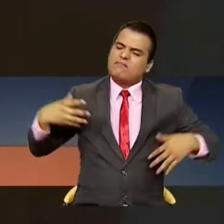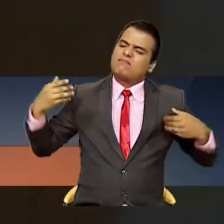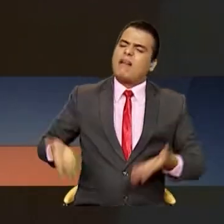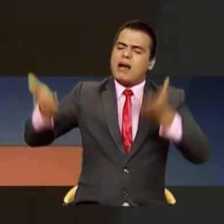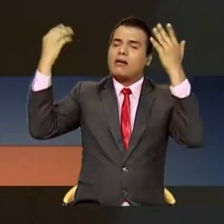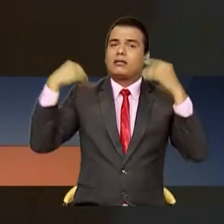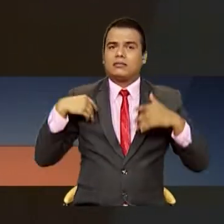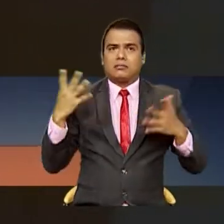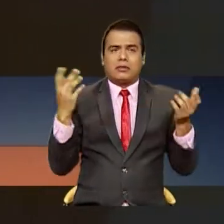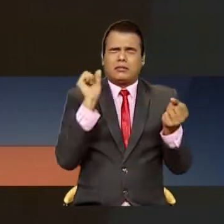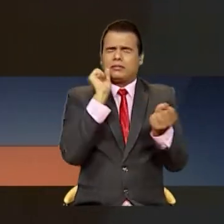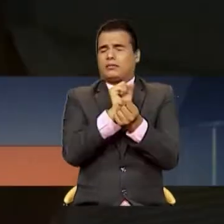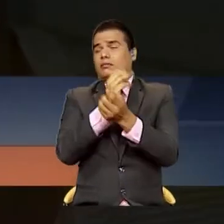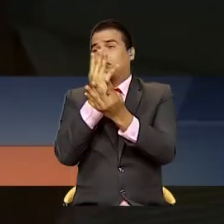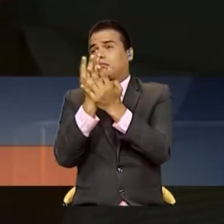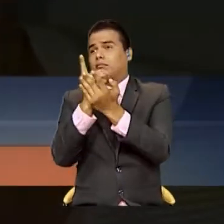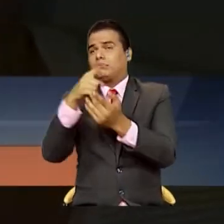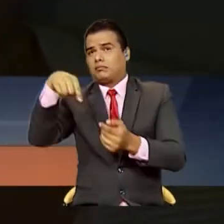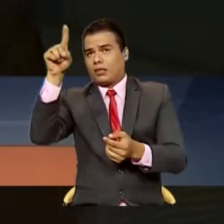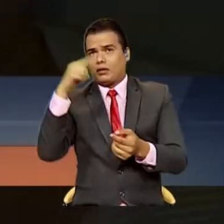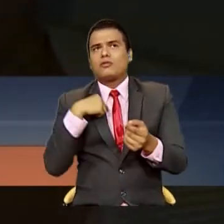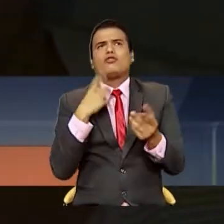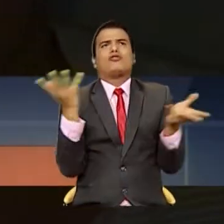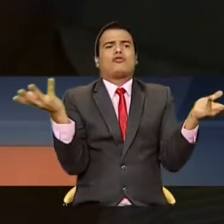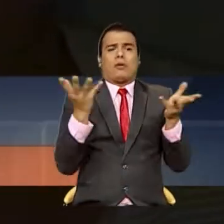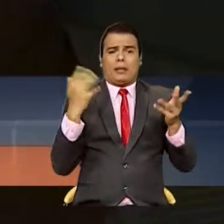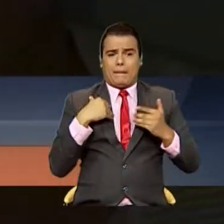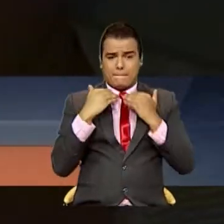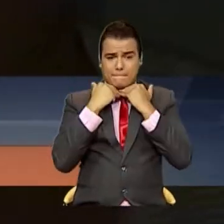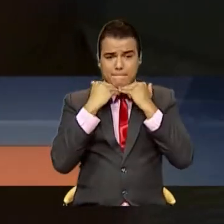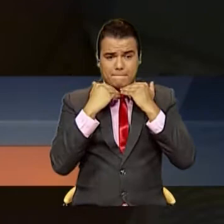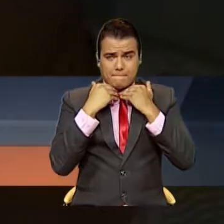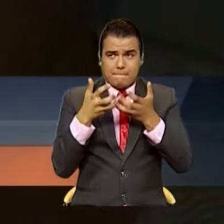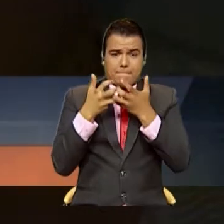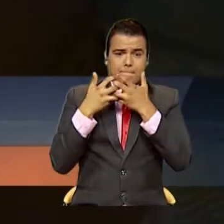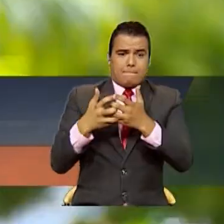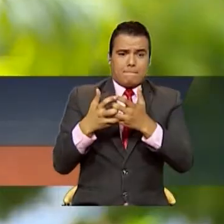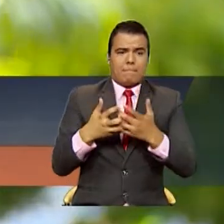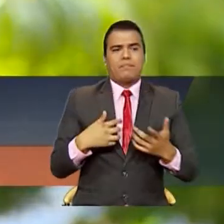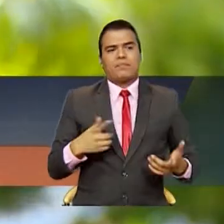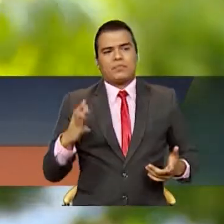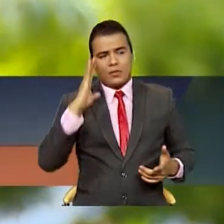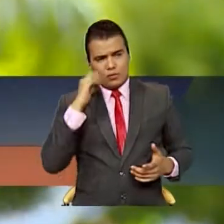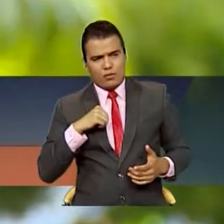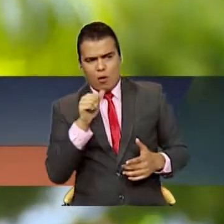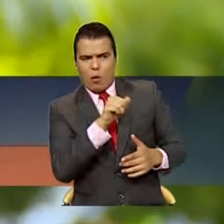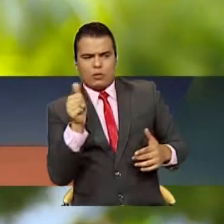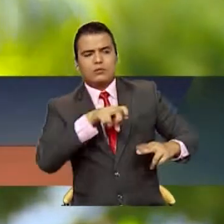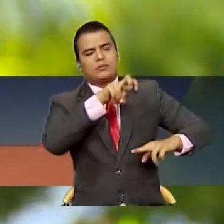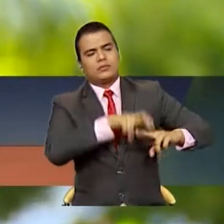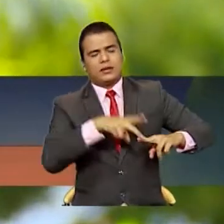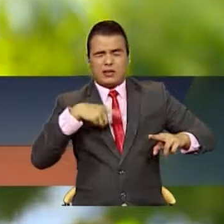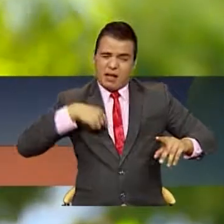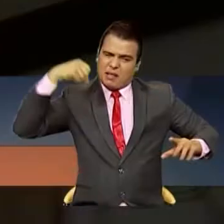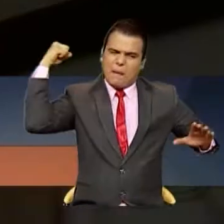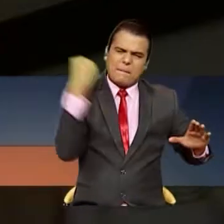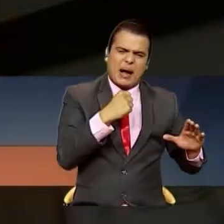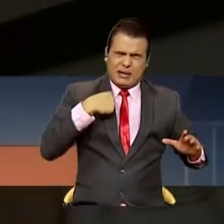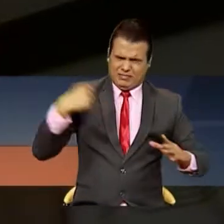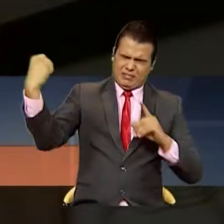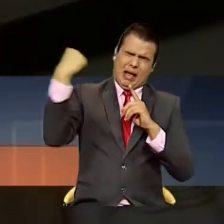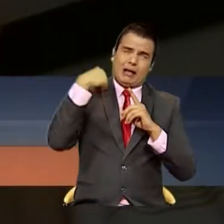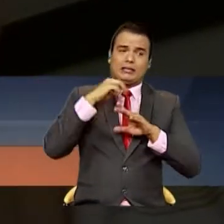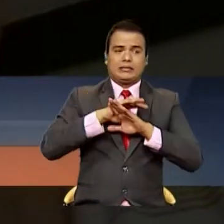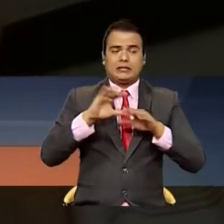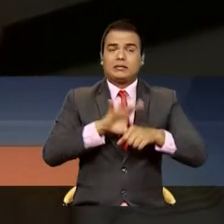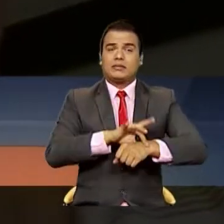el cual no identifico y hay otro policía me sienta en una silla y me empieza a pegar puños directamente en el rostro.